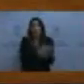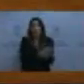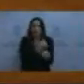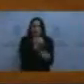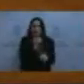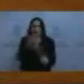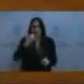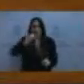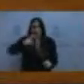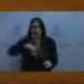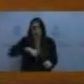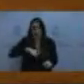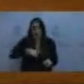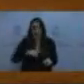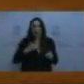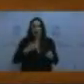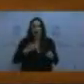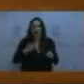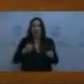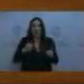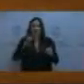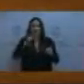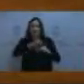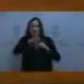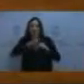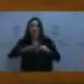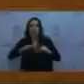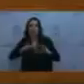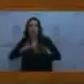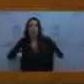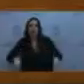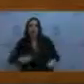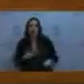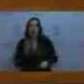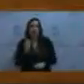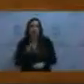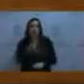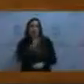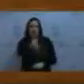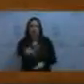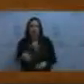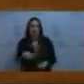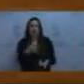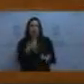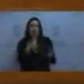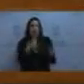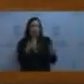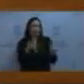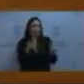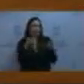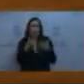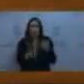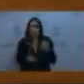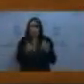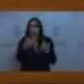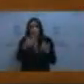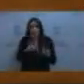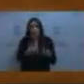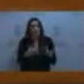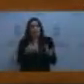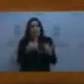dicho, patear el terreno de nuestro paraíso natural. No voy a recomendar más ODQ, pero,